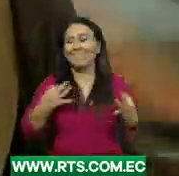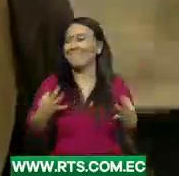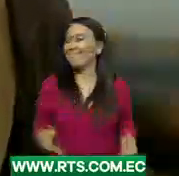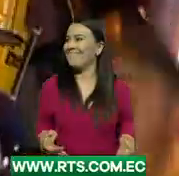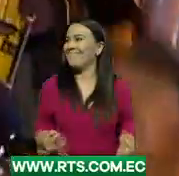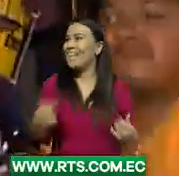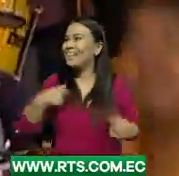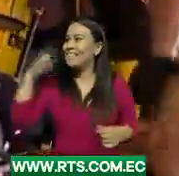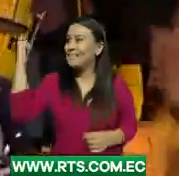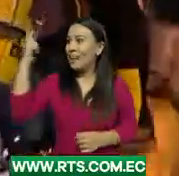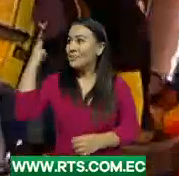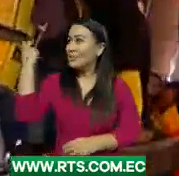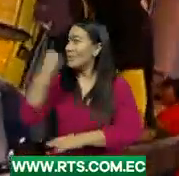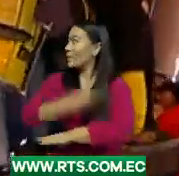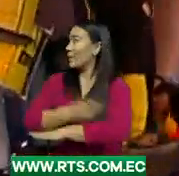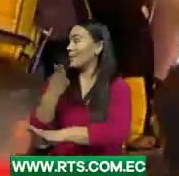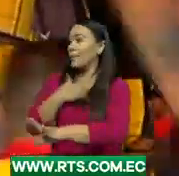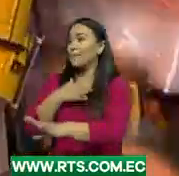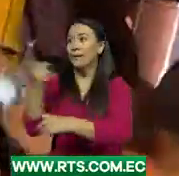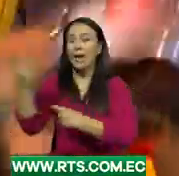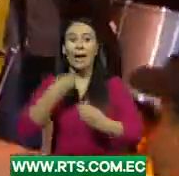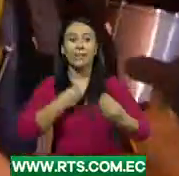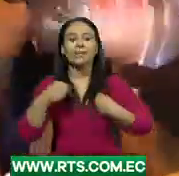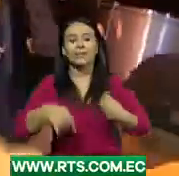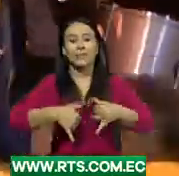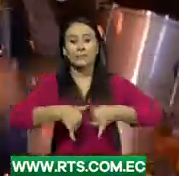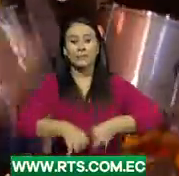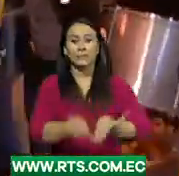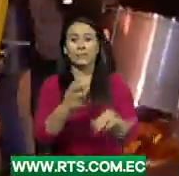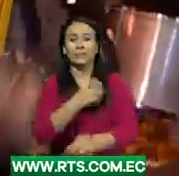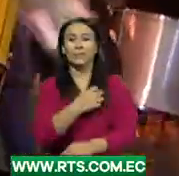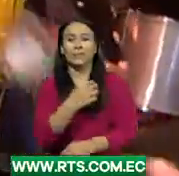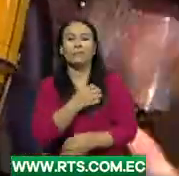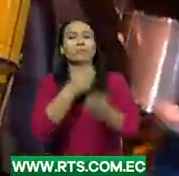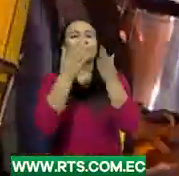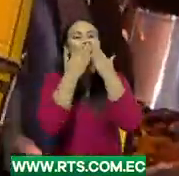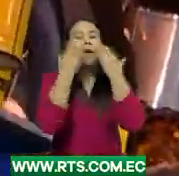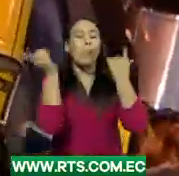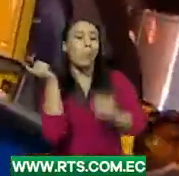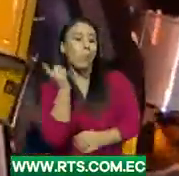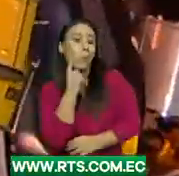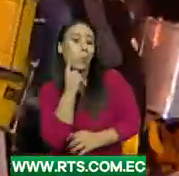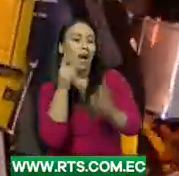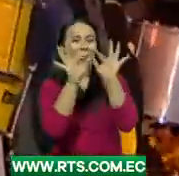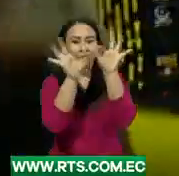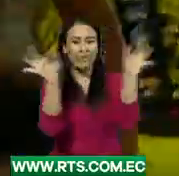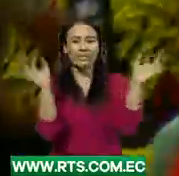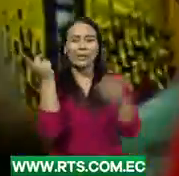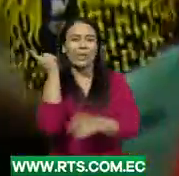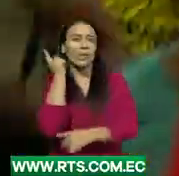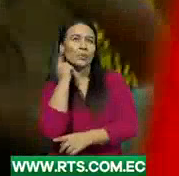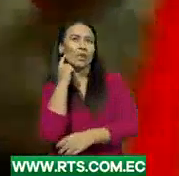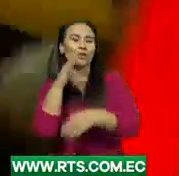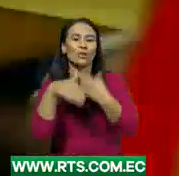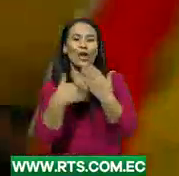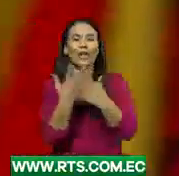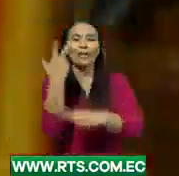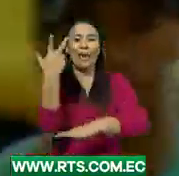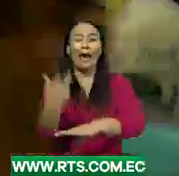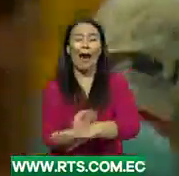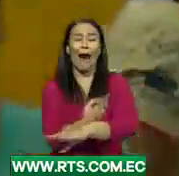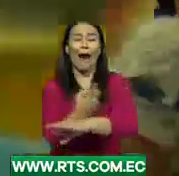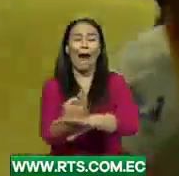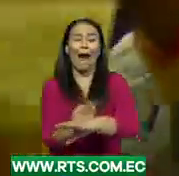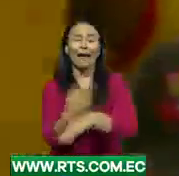Barcelona. Dale Barcelona, el aire me huele a caramelo, fueron frases que se escuchó por más de 3 horas que duró